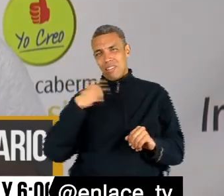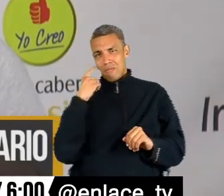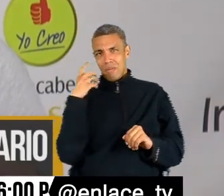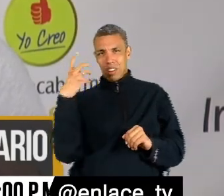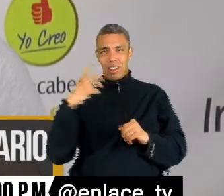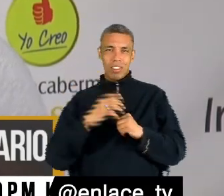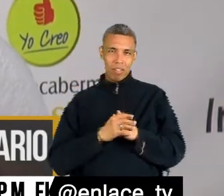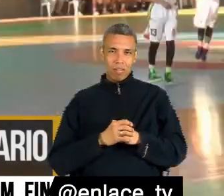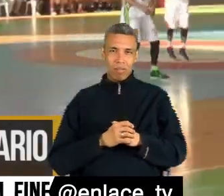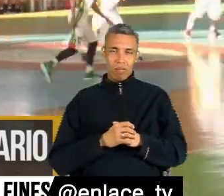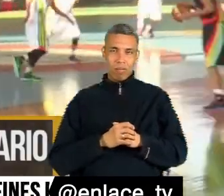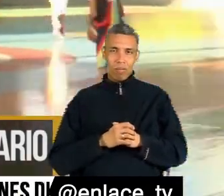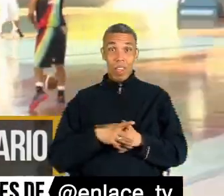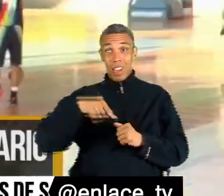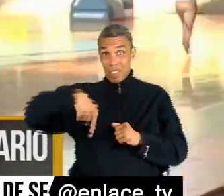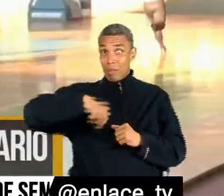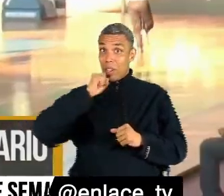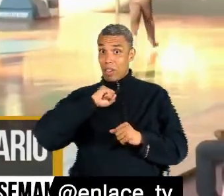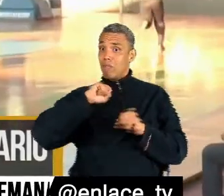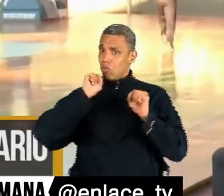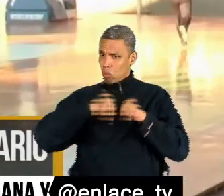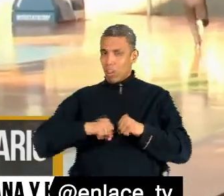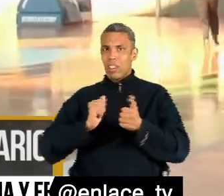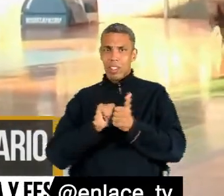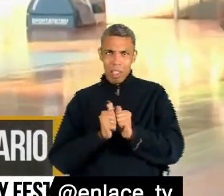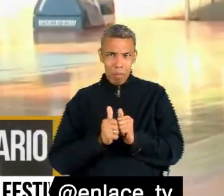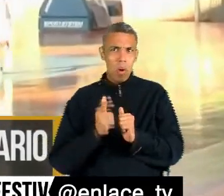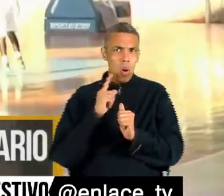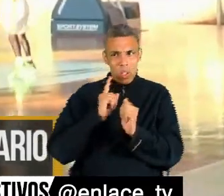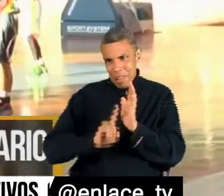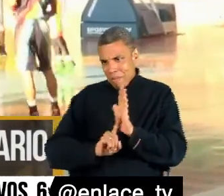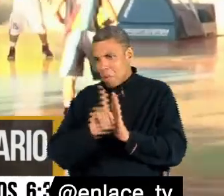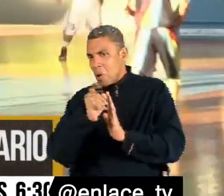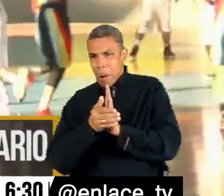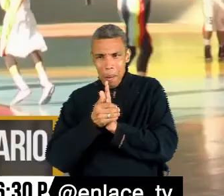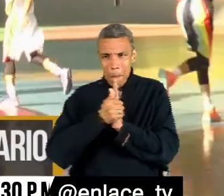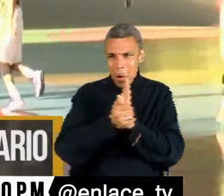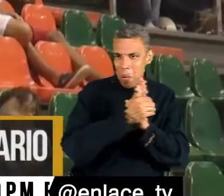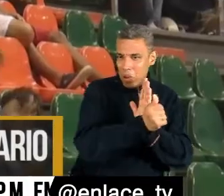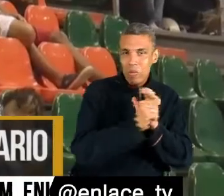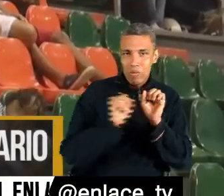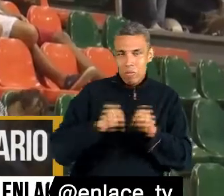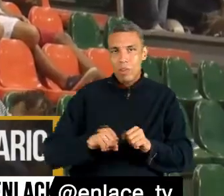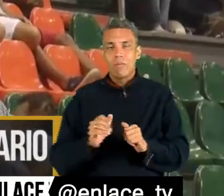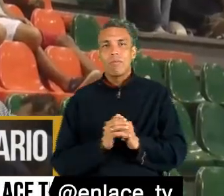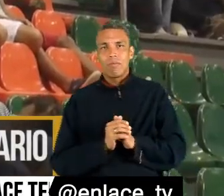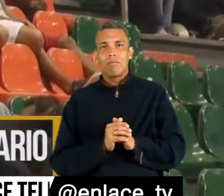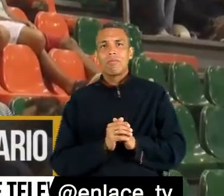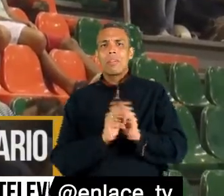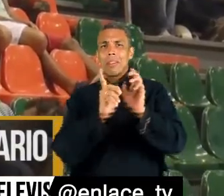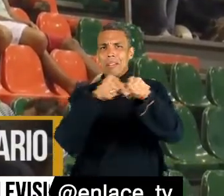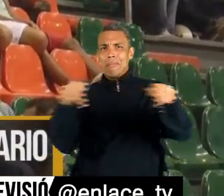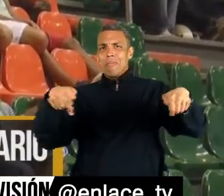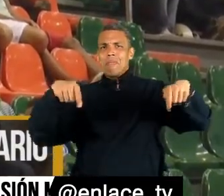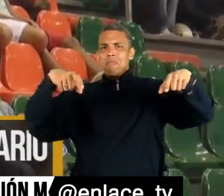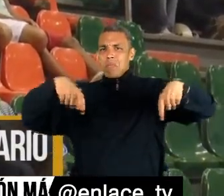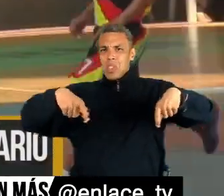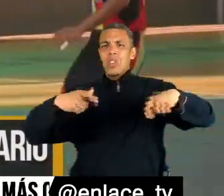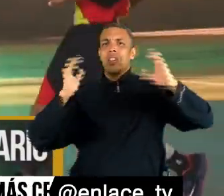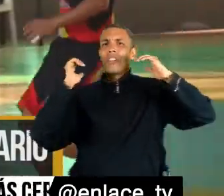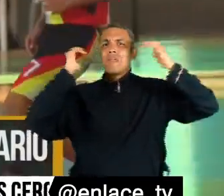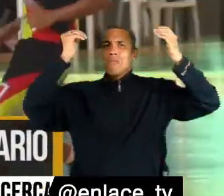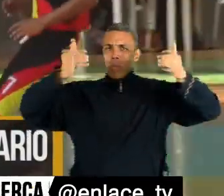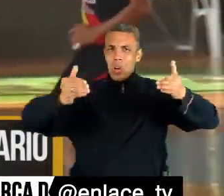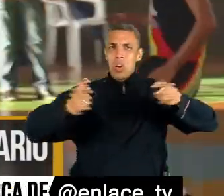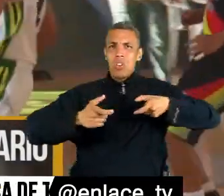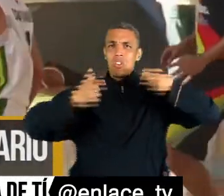nos demos cuenta que sí hay talento. Los grandes escenarios deportivos estarán a disposición de los barranqueños para que observen y disfruten de las diferentes